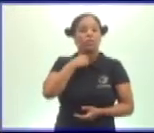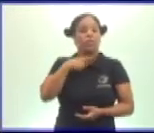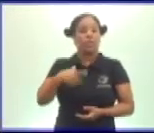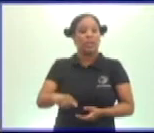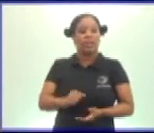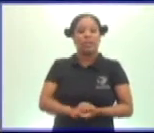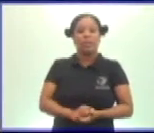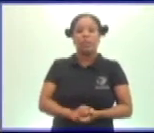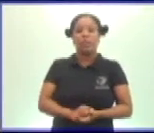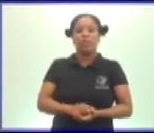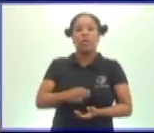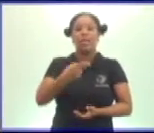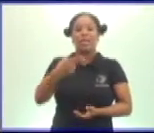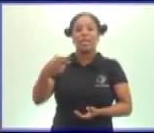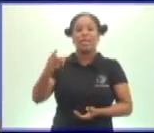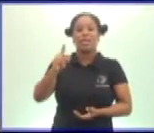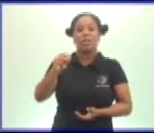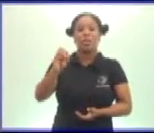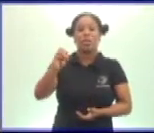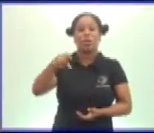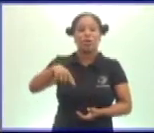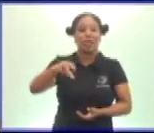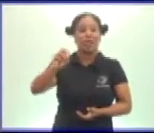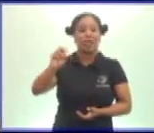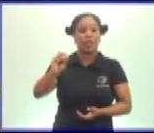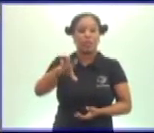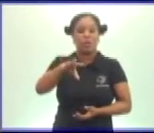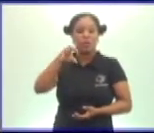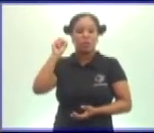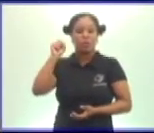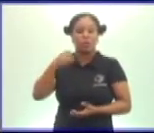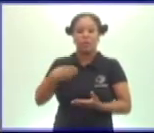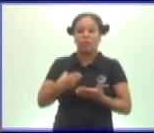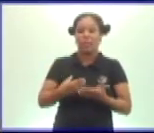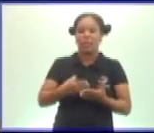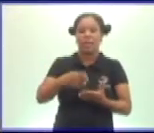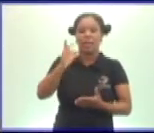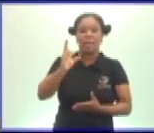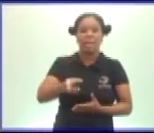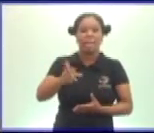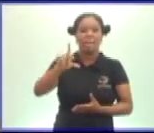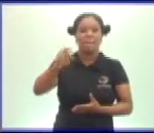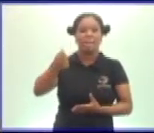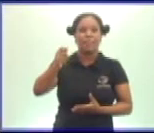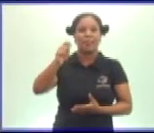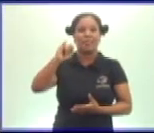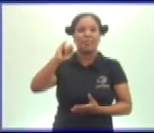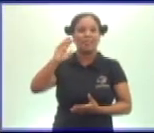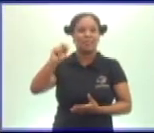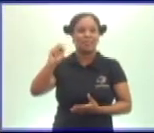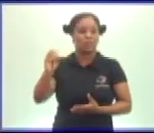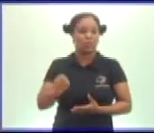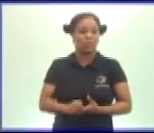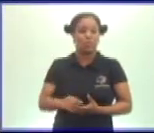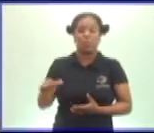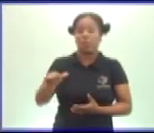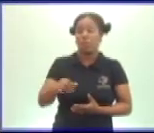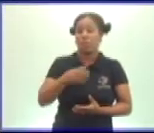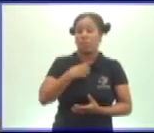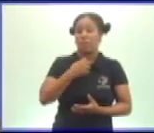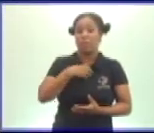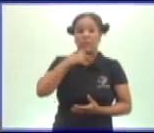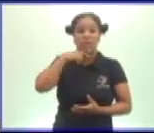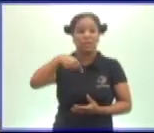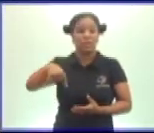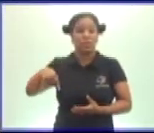caso del hidrógeno absorbido en el metal platino. También tenemos, digamos, una disolución en